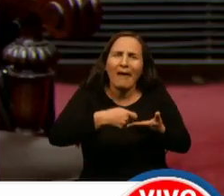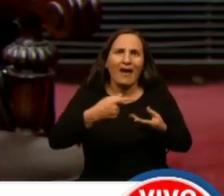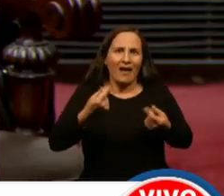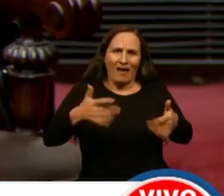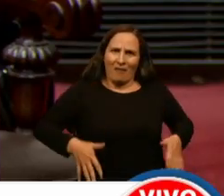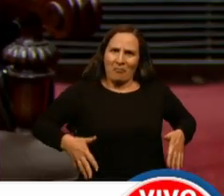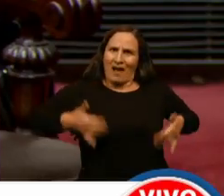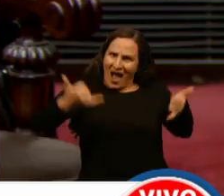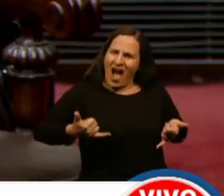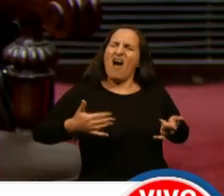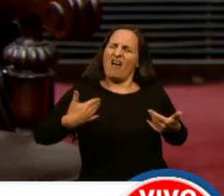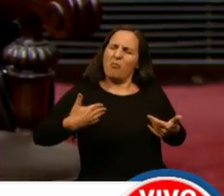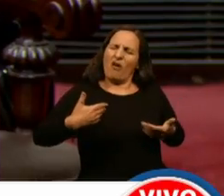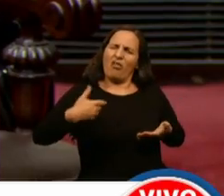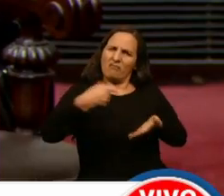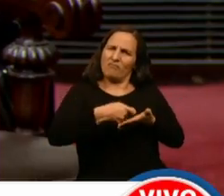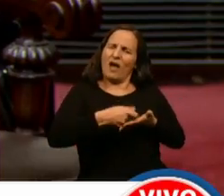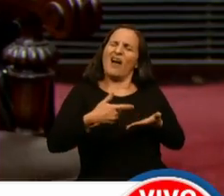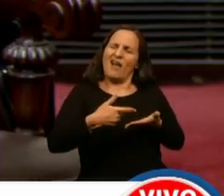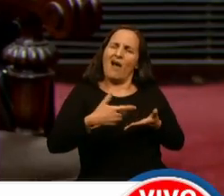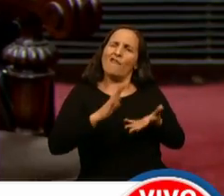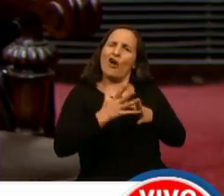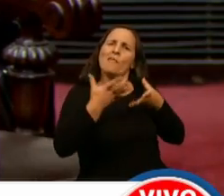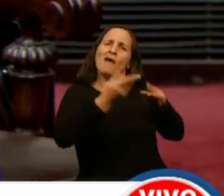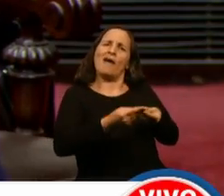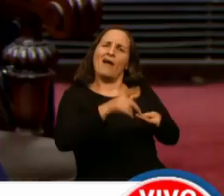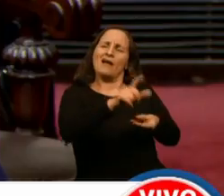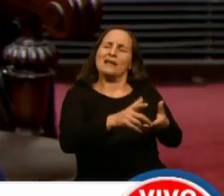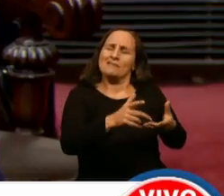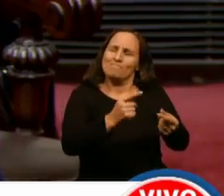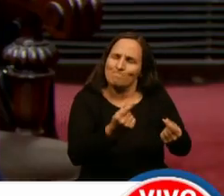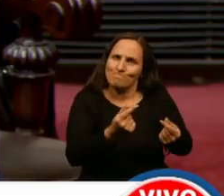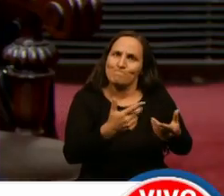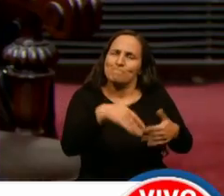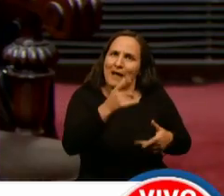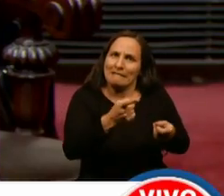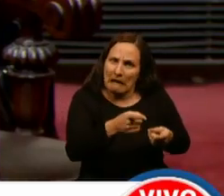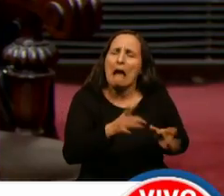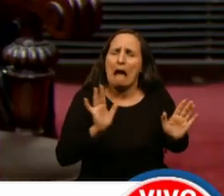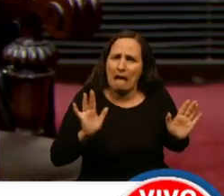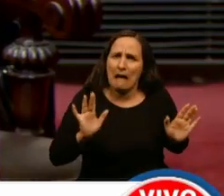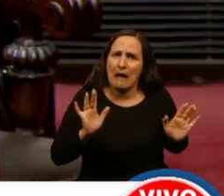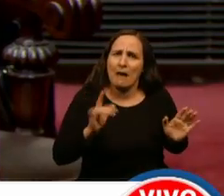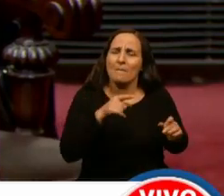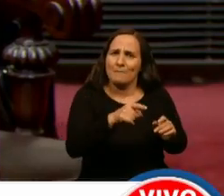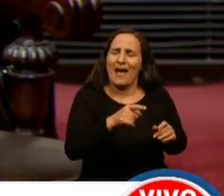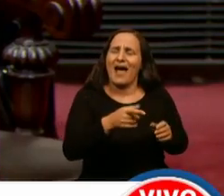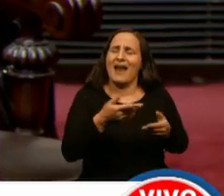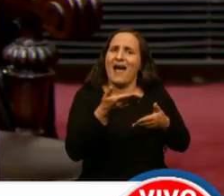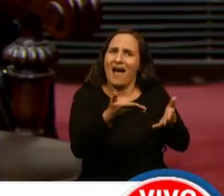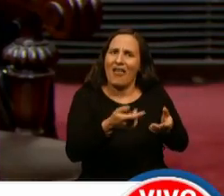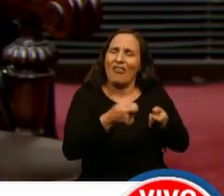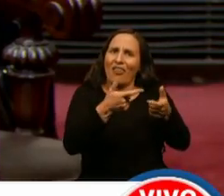tienen pueden solidarizarse con aquellos que menos tienen para ampliar aún más el beneficio